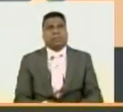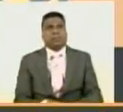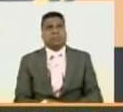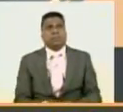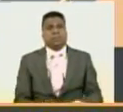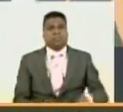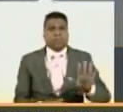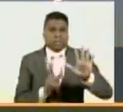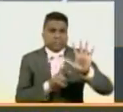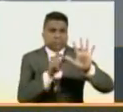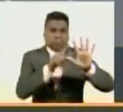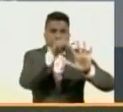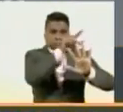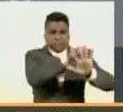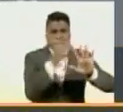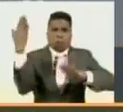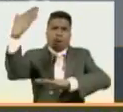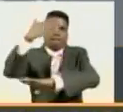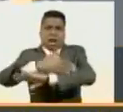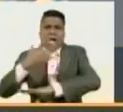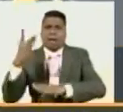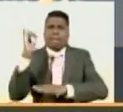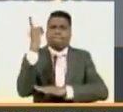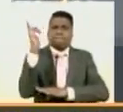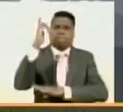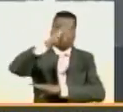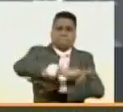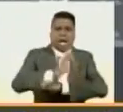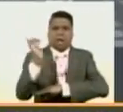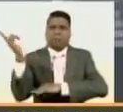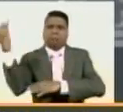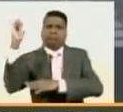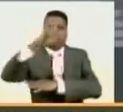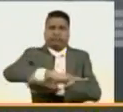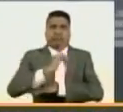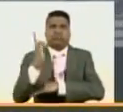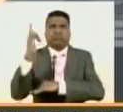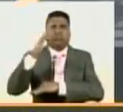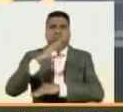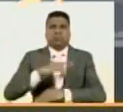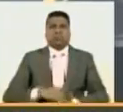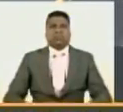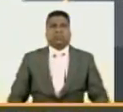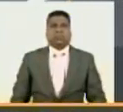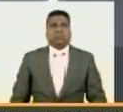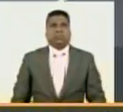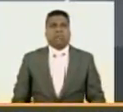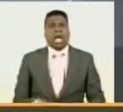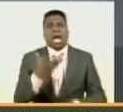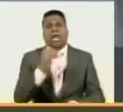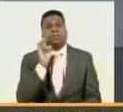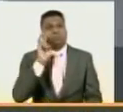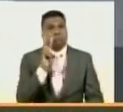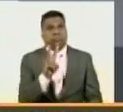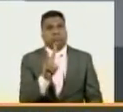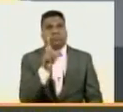5 barricadas de este tipo, de grandes dimensiones, y allí esta concentración,